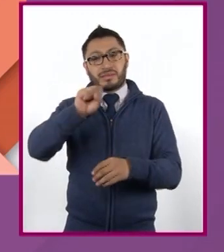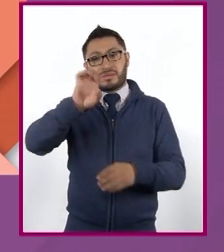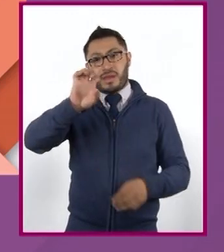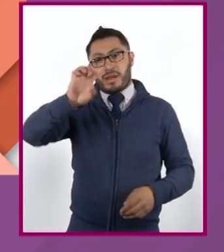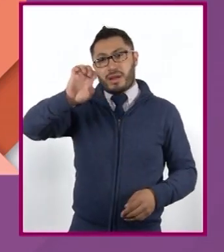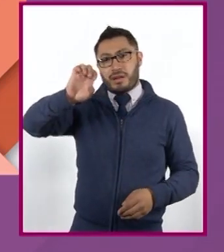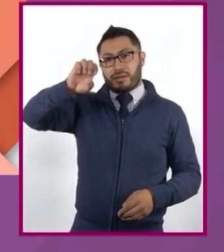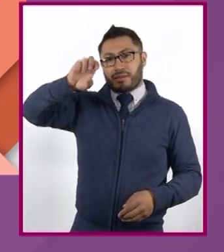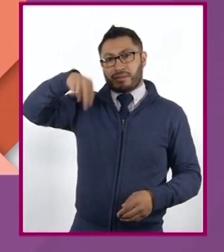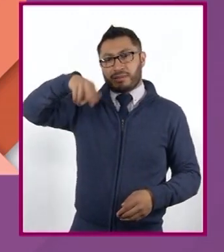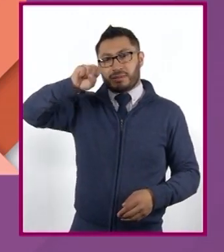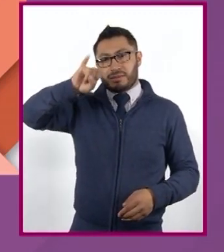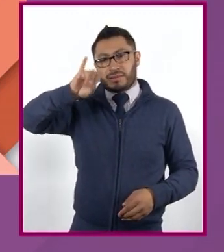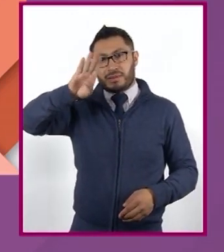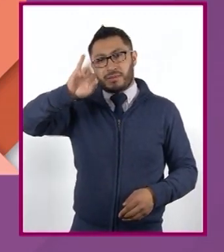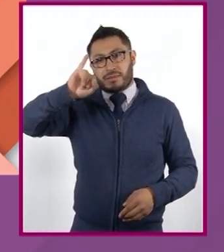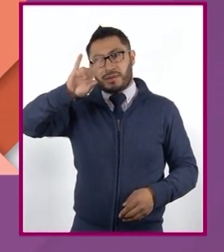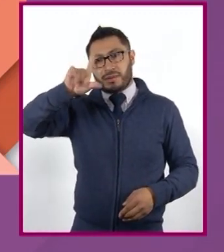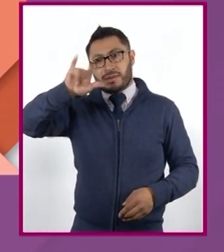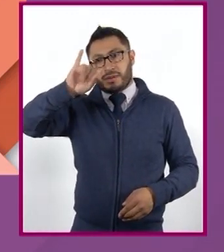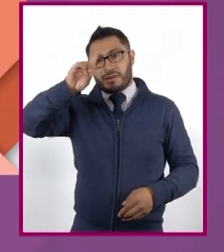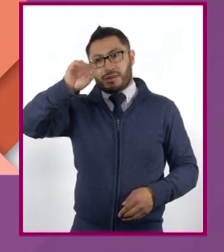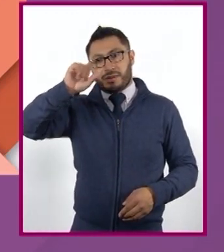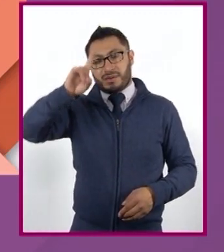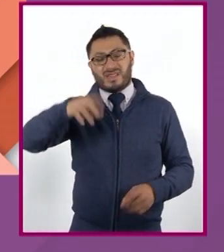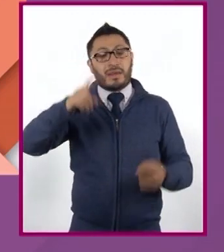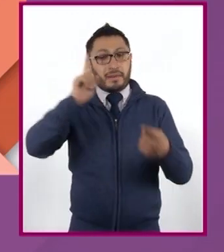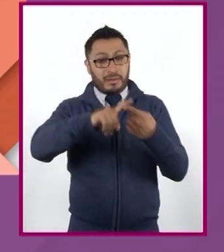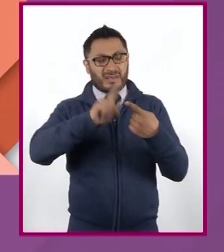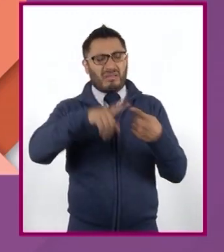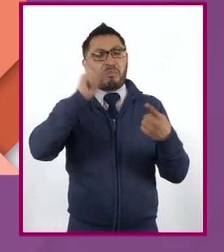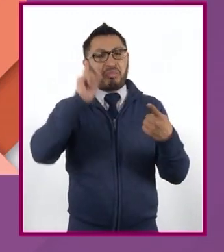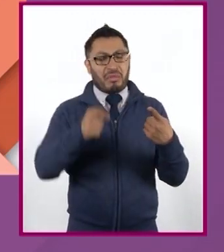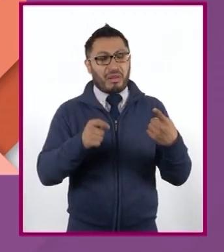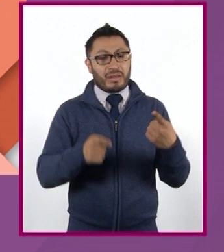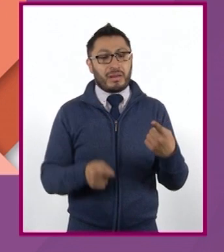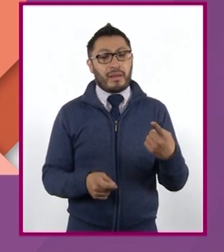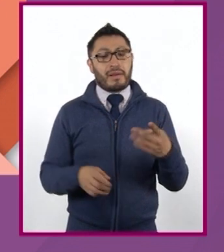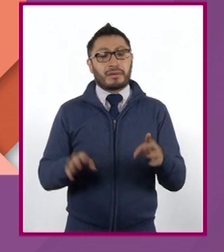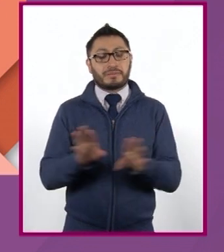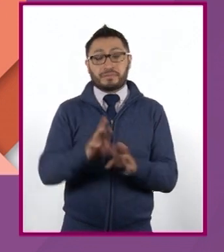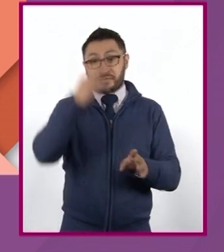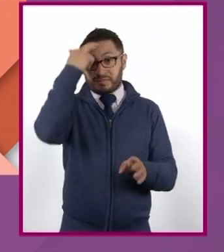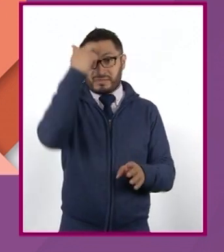Las argumentativas, su finalidad es captar el